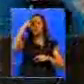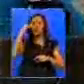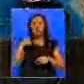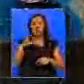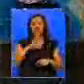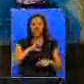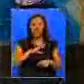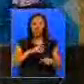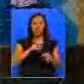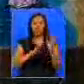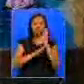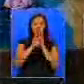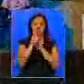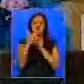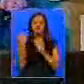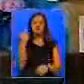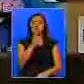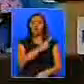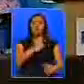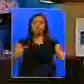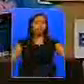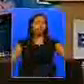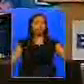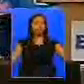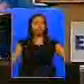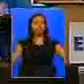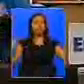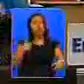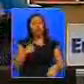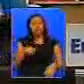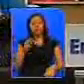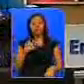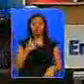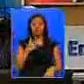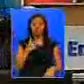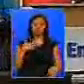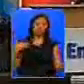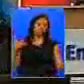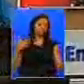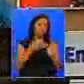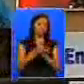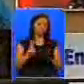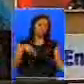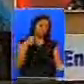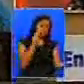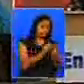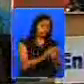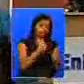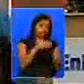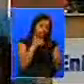tiene grandes universidades. Y el vicepresidente fue a buscar tecnología. Esta cosa, este eje de